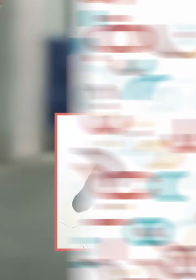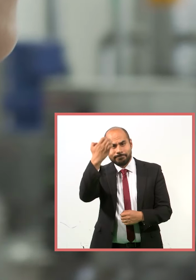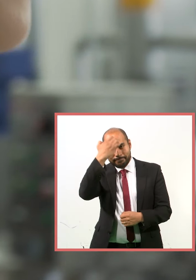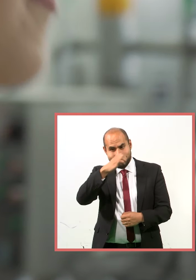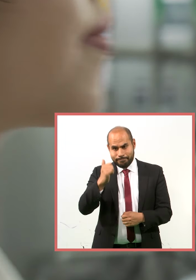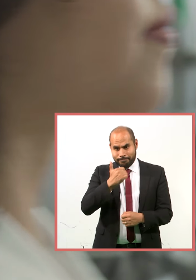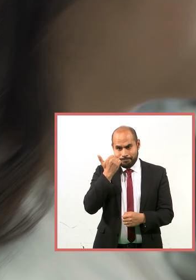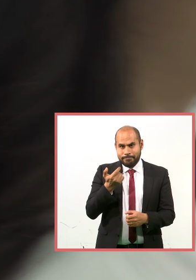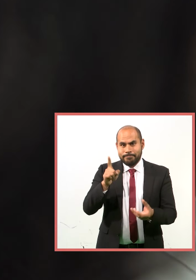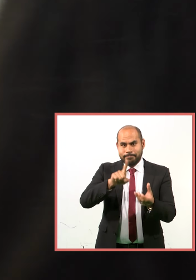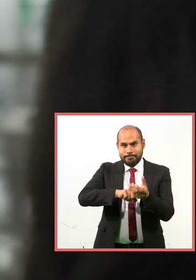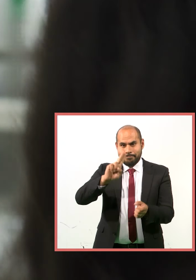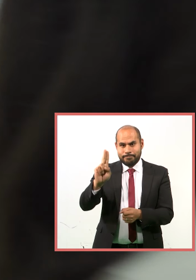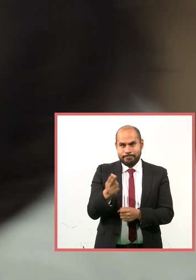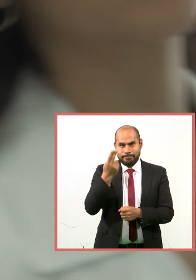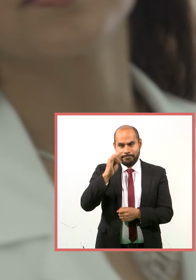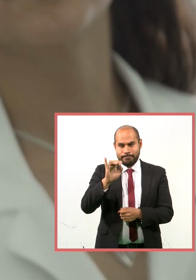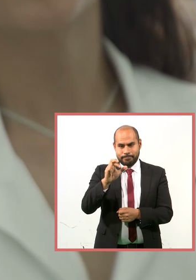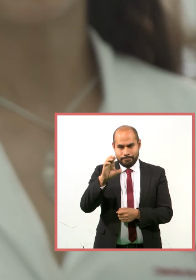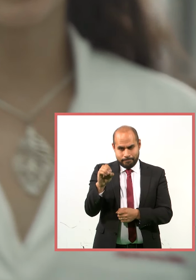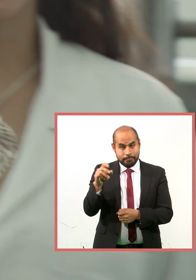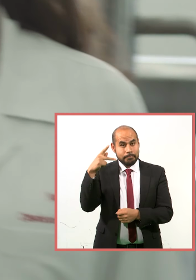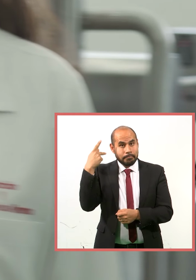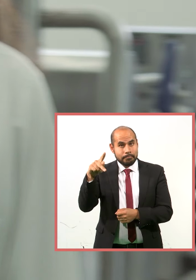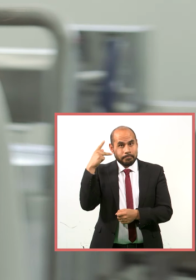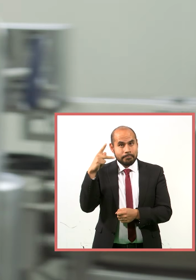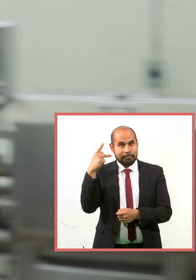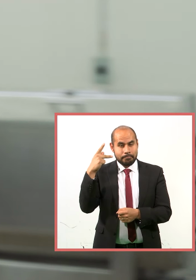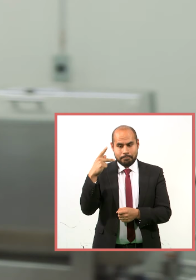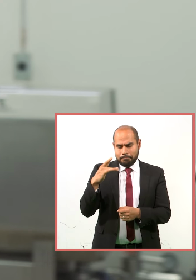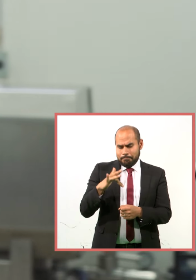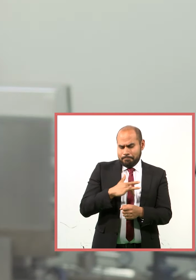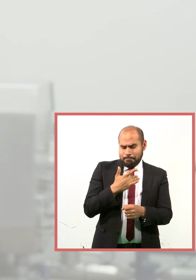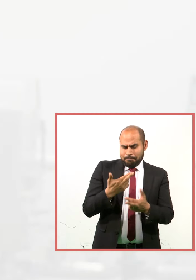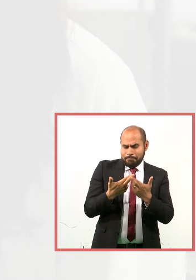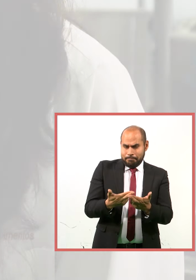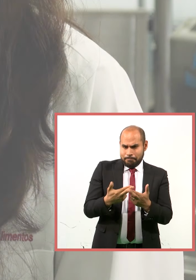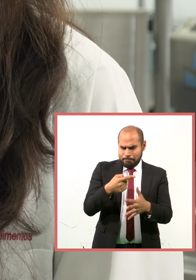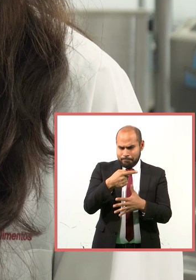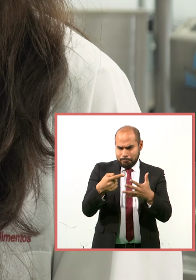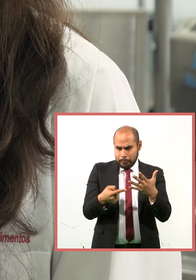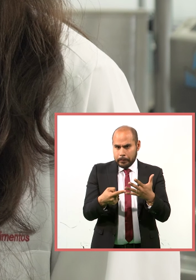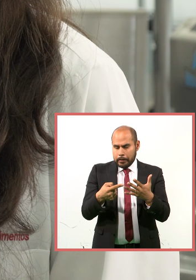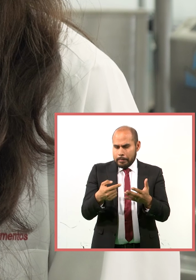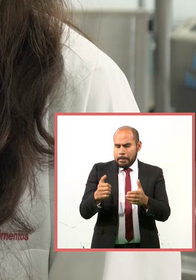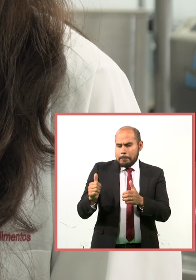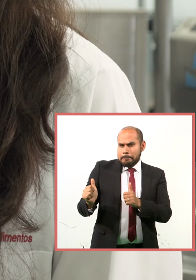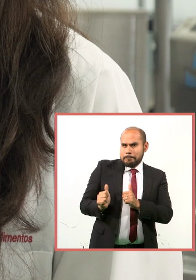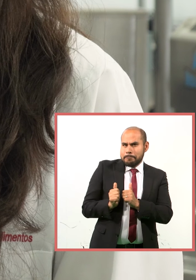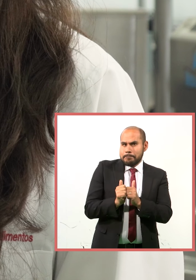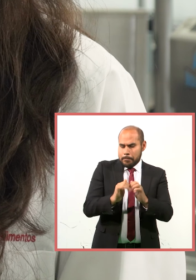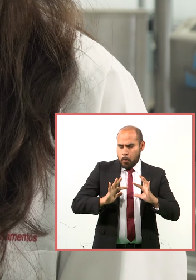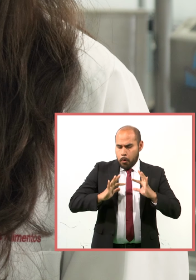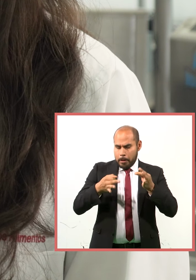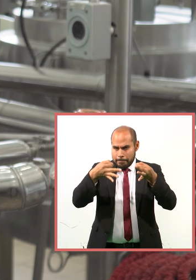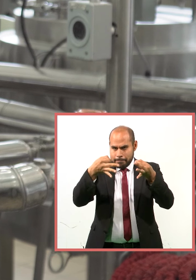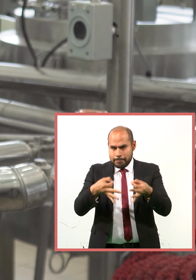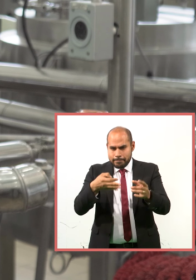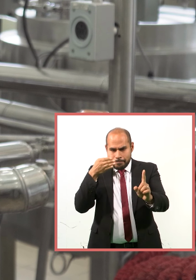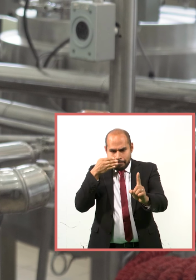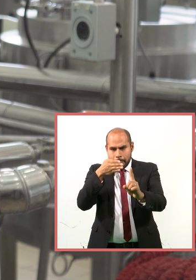mi experiencia como alumna de la Universidad Iberoamericana Puebla ha sido enriquecedora en todos los sentidos, pues he tenido un acompañamiento de formación